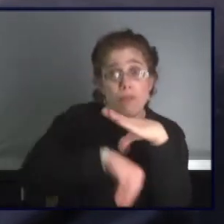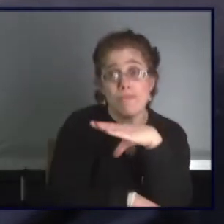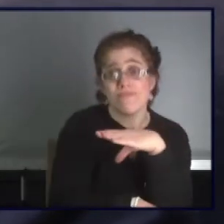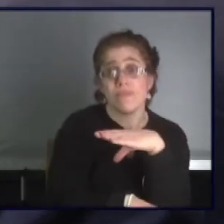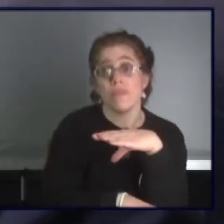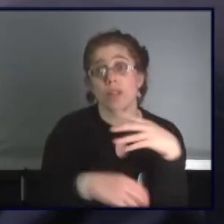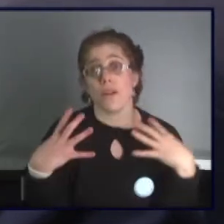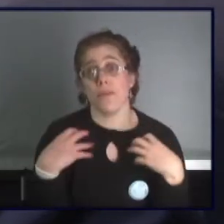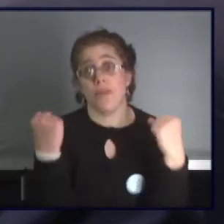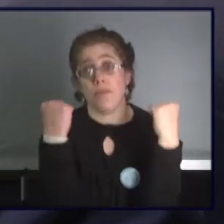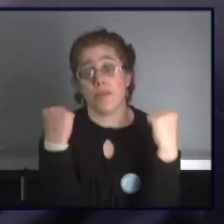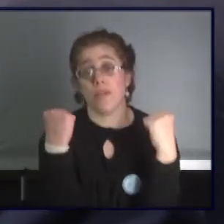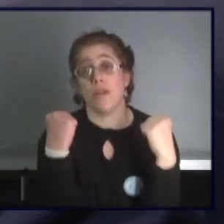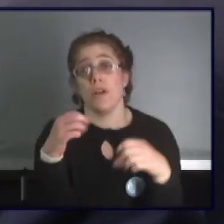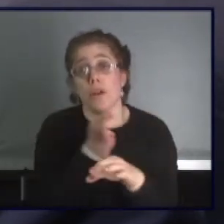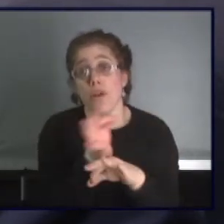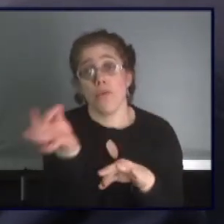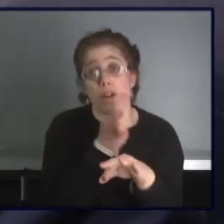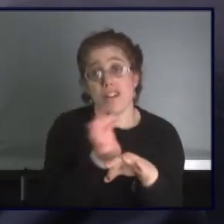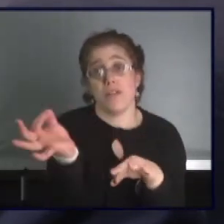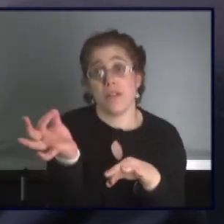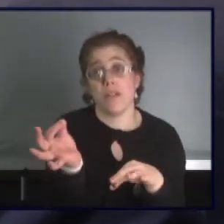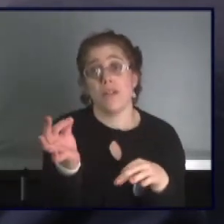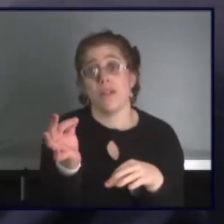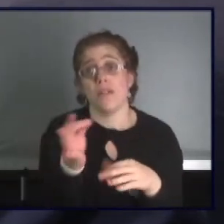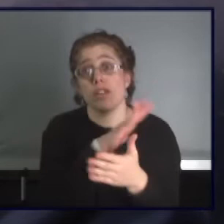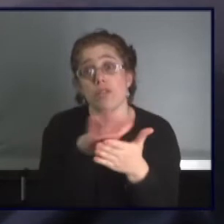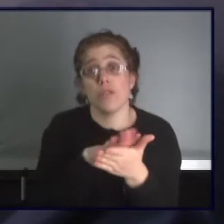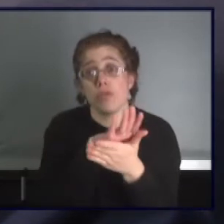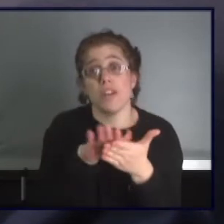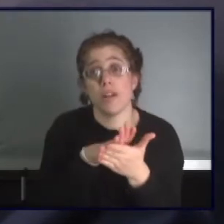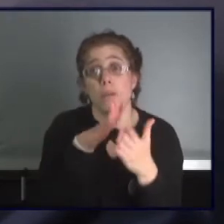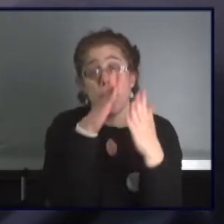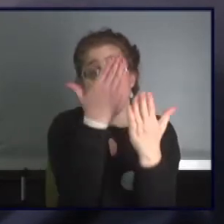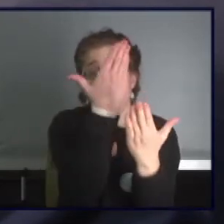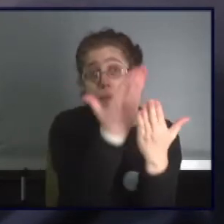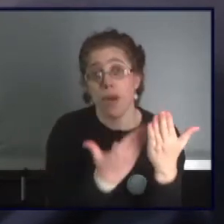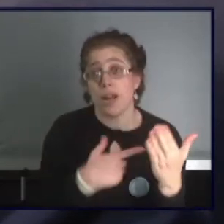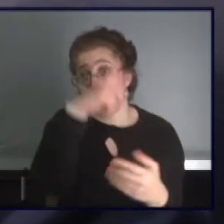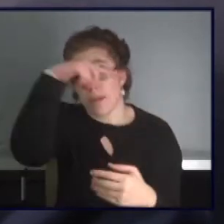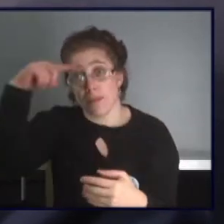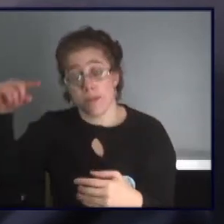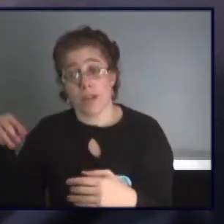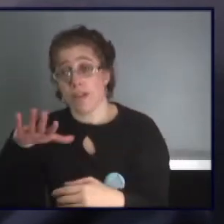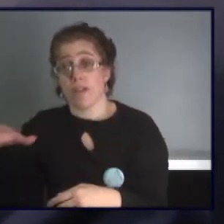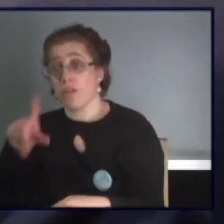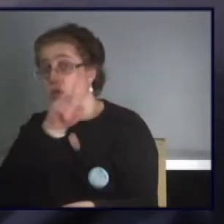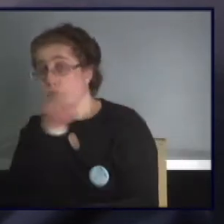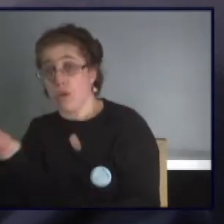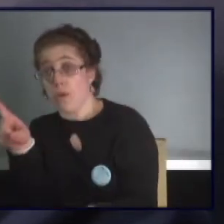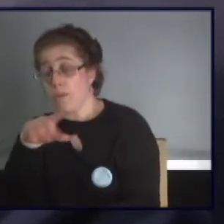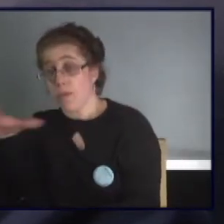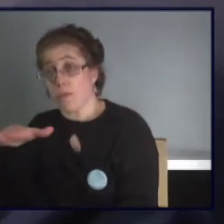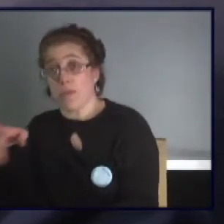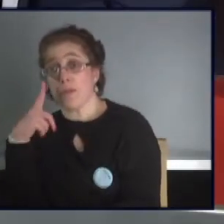caso de salud de educación se resuelven con planes nacionales no municipales que por